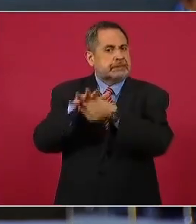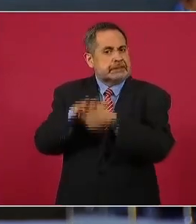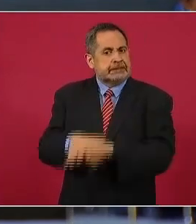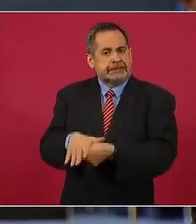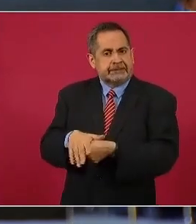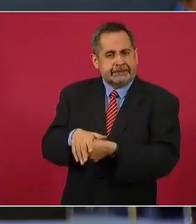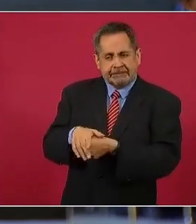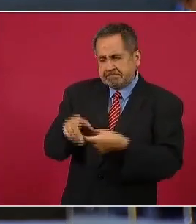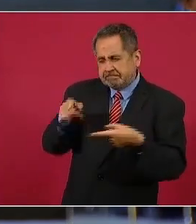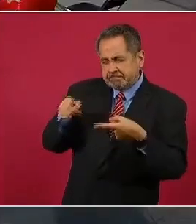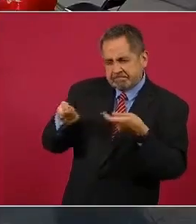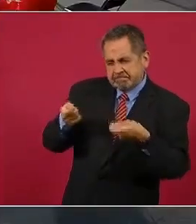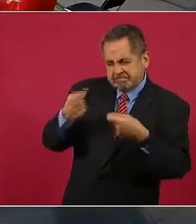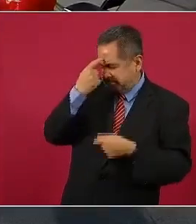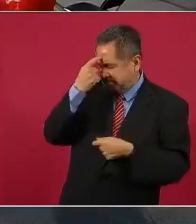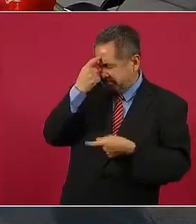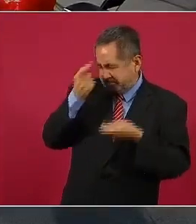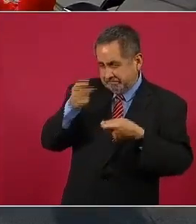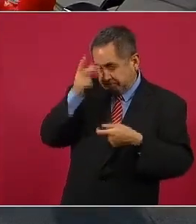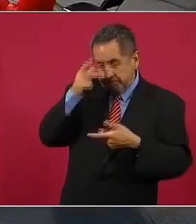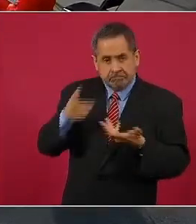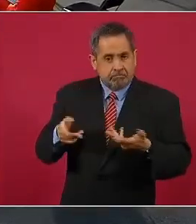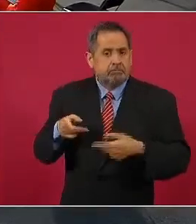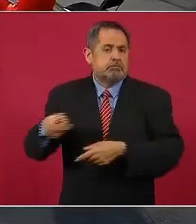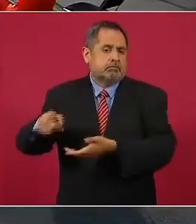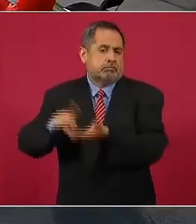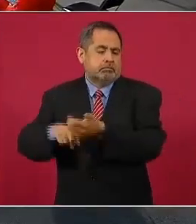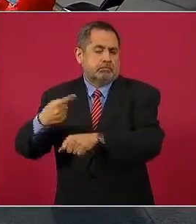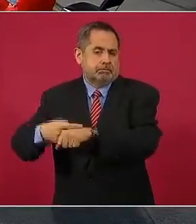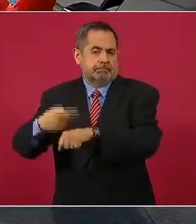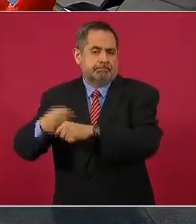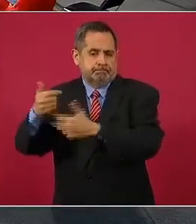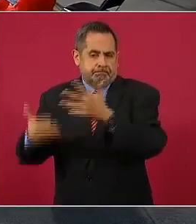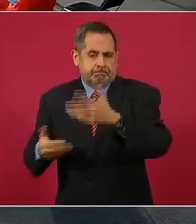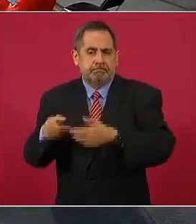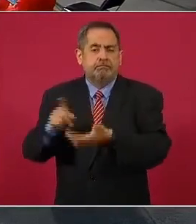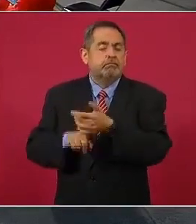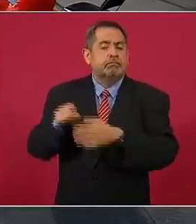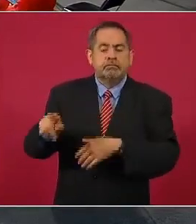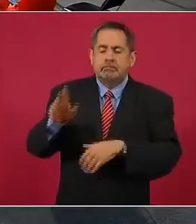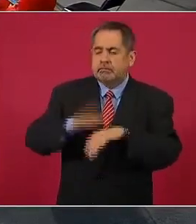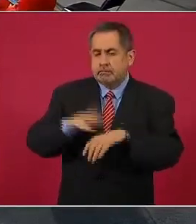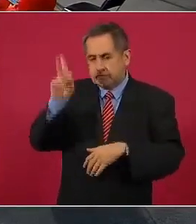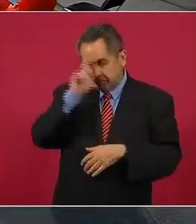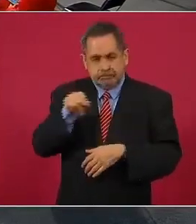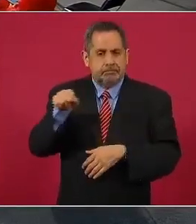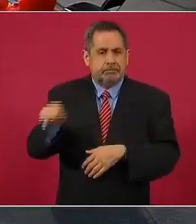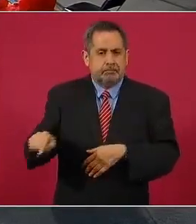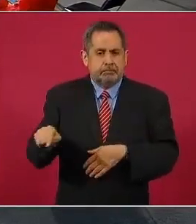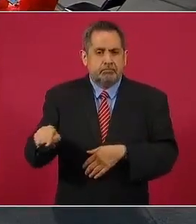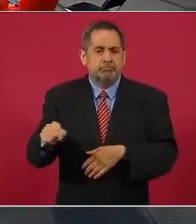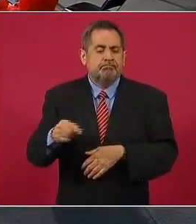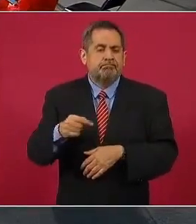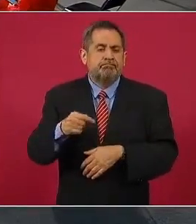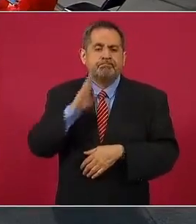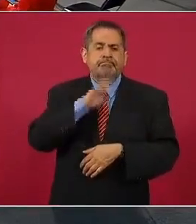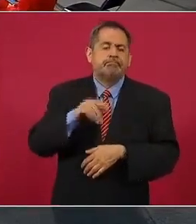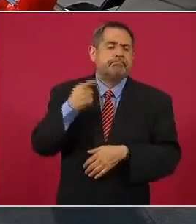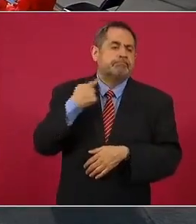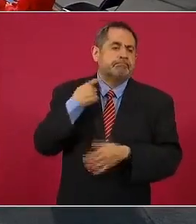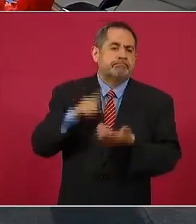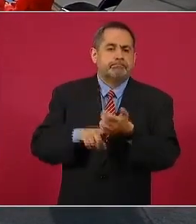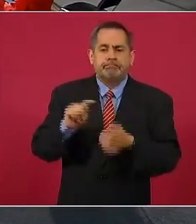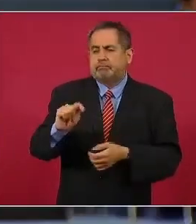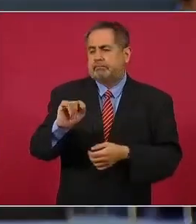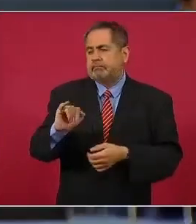porque además de tener múltiples enfermedades, pues también tiene, la que más prevalece es la tiroides. Este caso